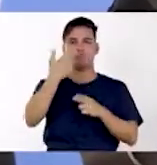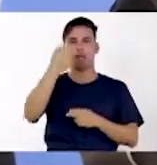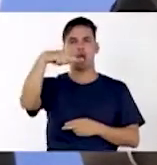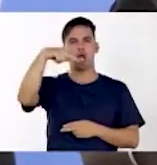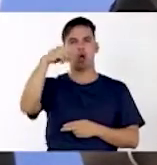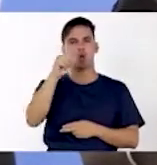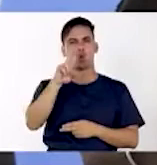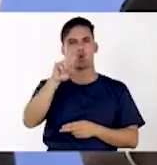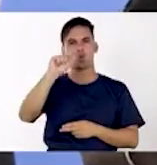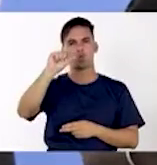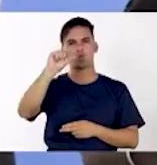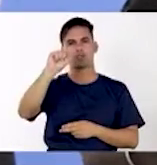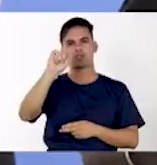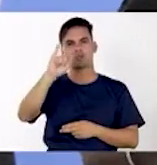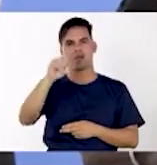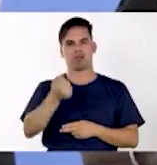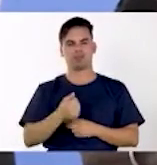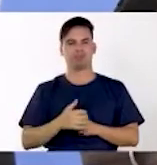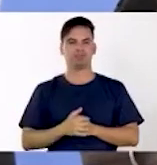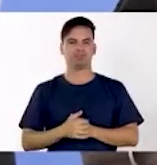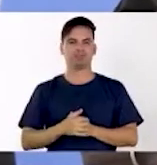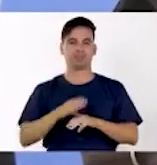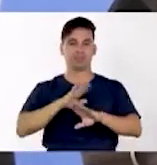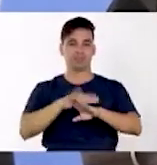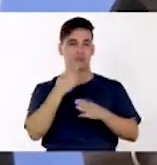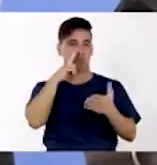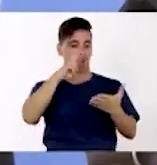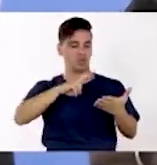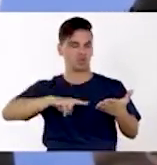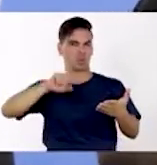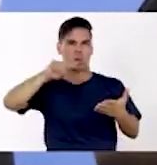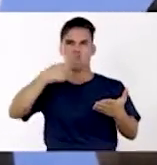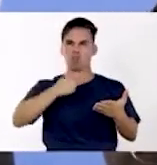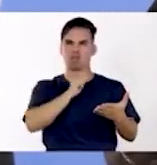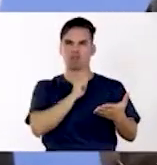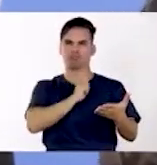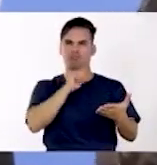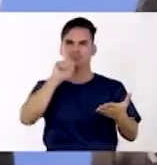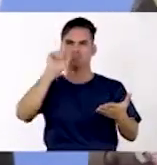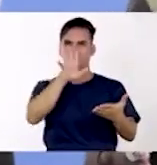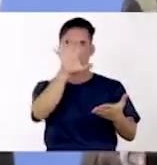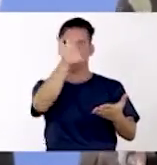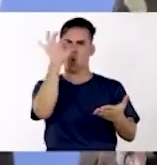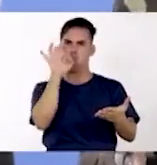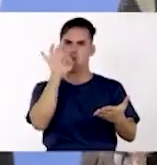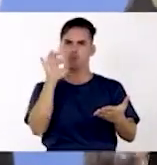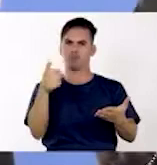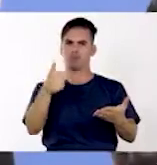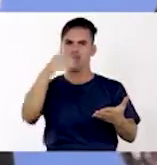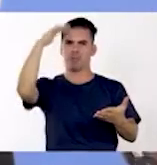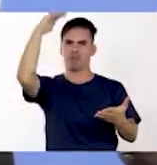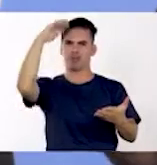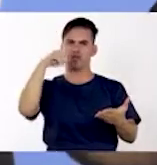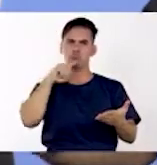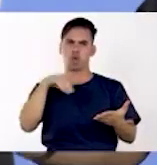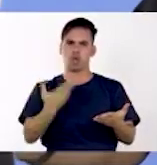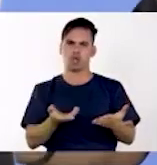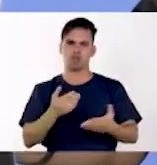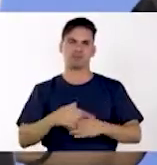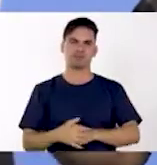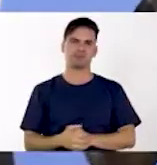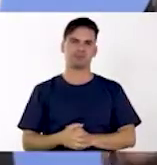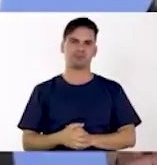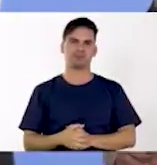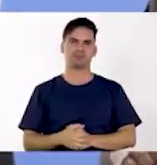él pretende a la mayor de las hijas. Está un sistema de personajes que vamos a irlo